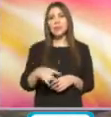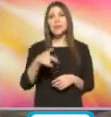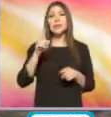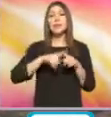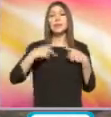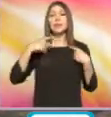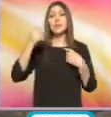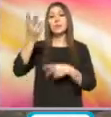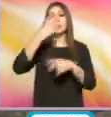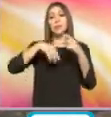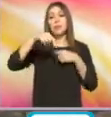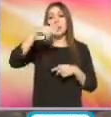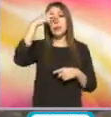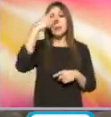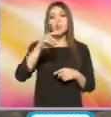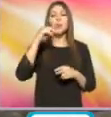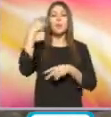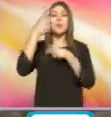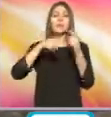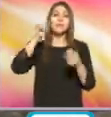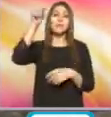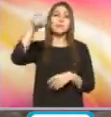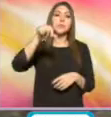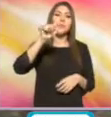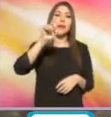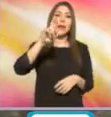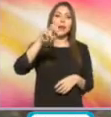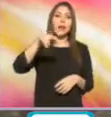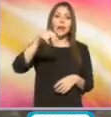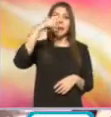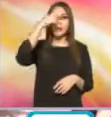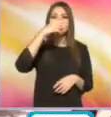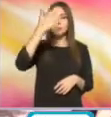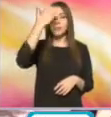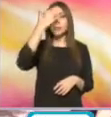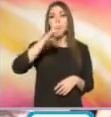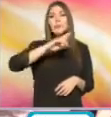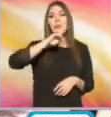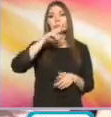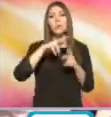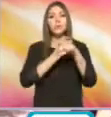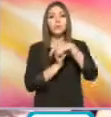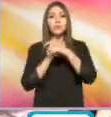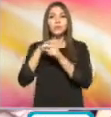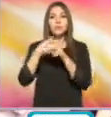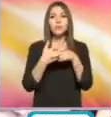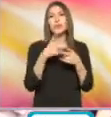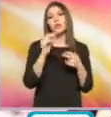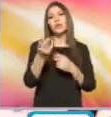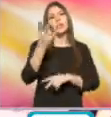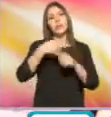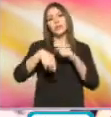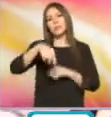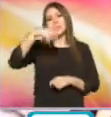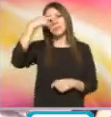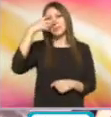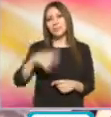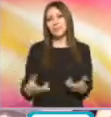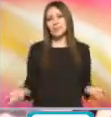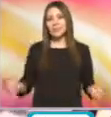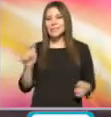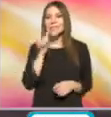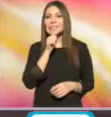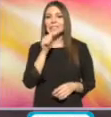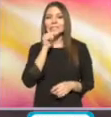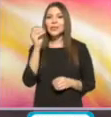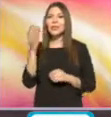venga a México, no vaya a la Arena México, no conozca la mejor lucha libre que es por el Consejo Mundial de Lucha Libre, pues no vino a México. Claro, haz de cuenta que no